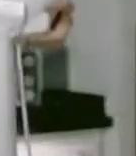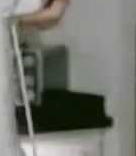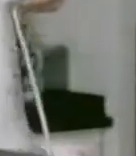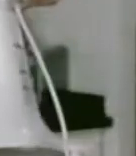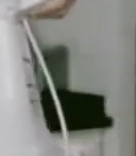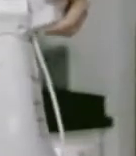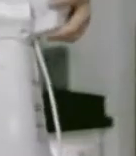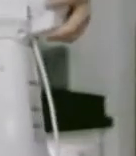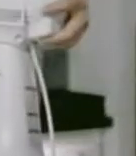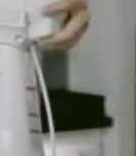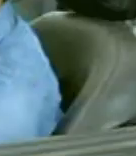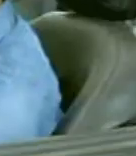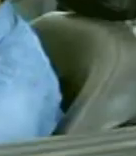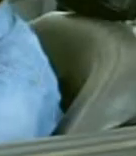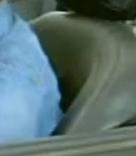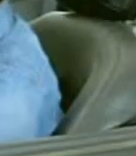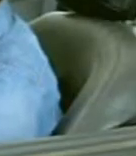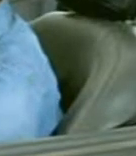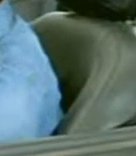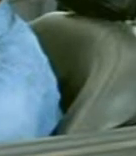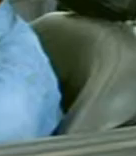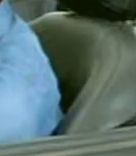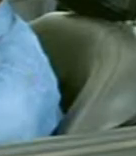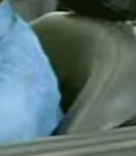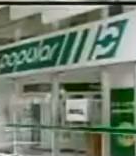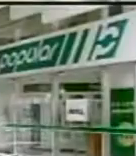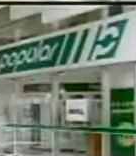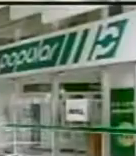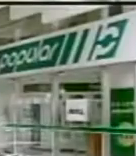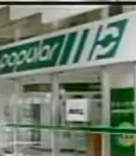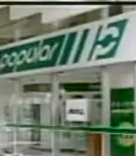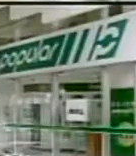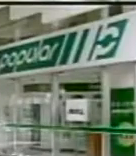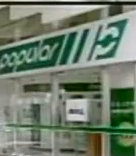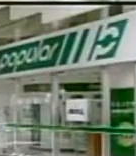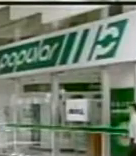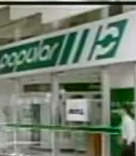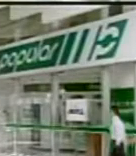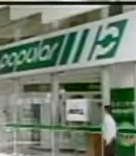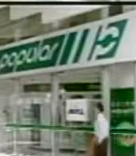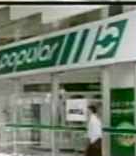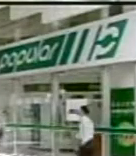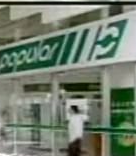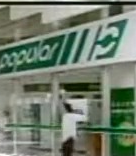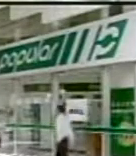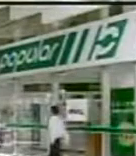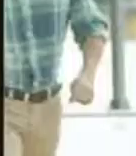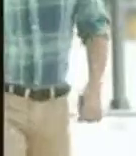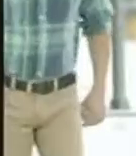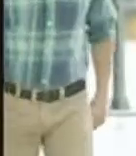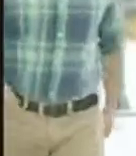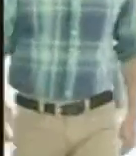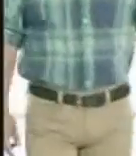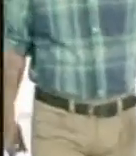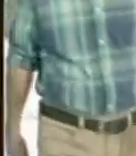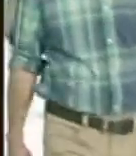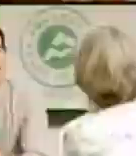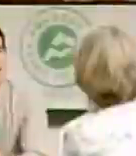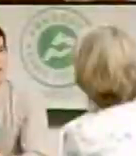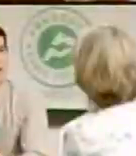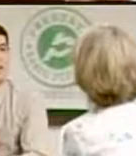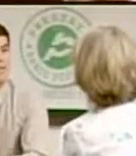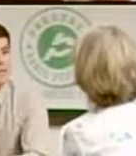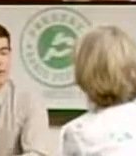Si quieres cocinar o tu carro encallar, ven ya a los